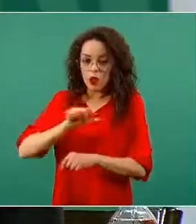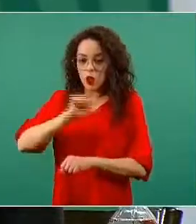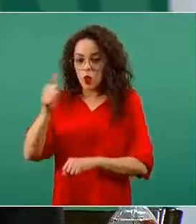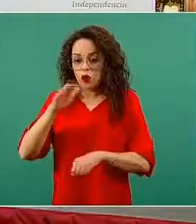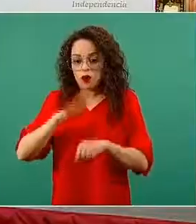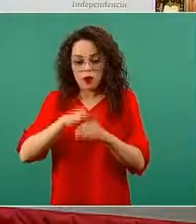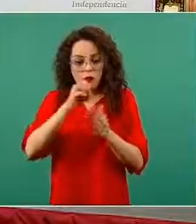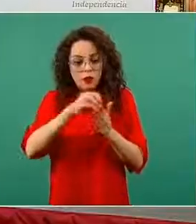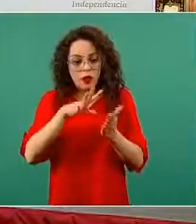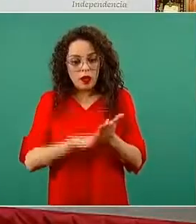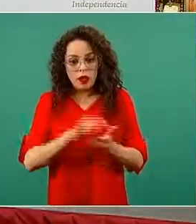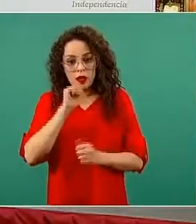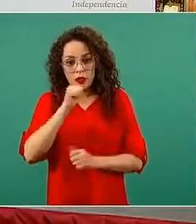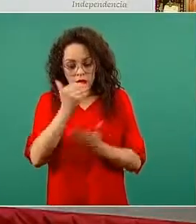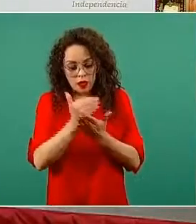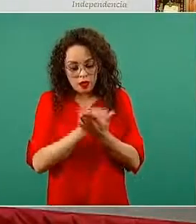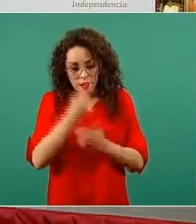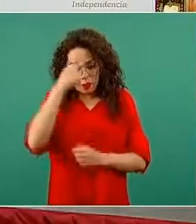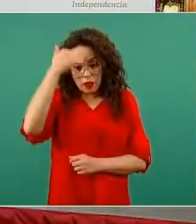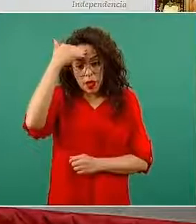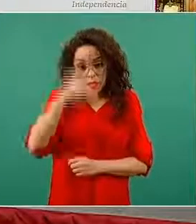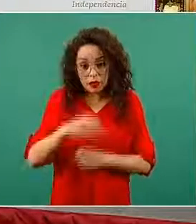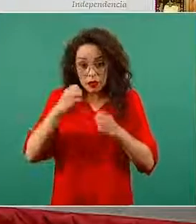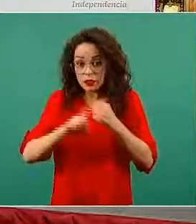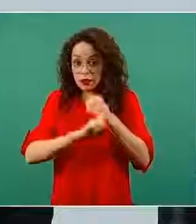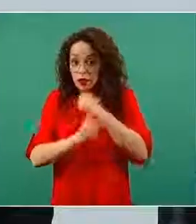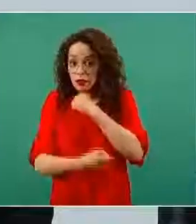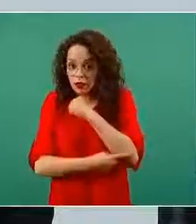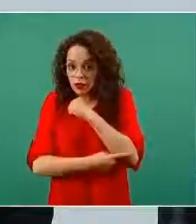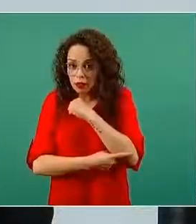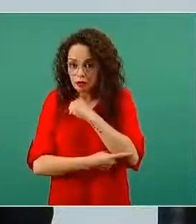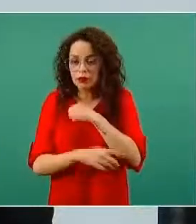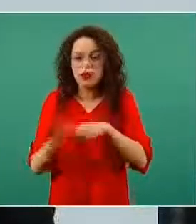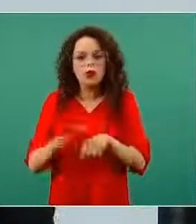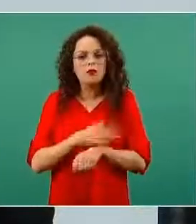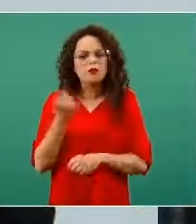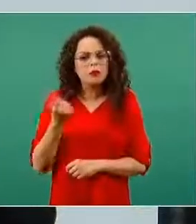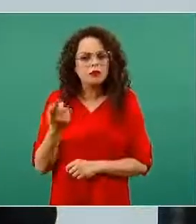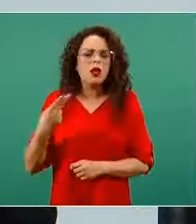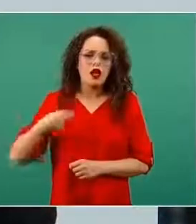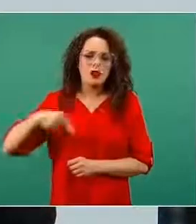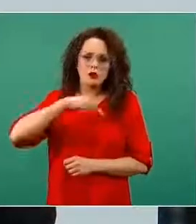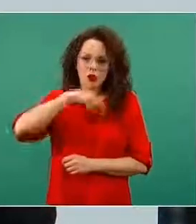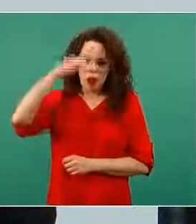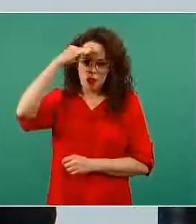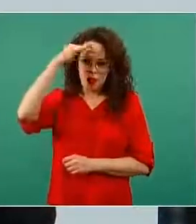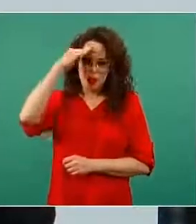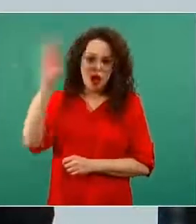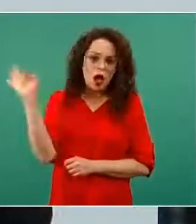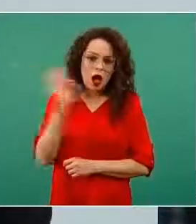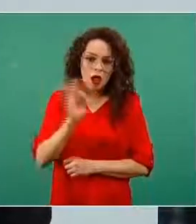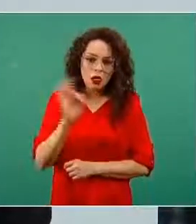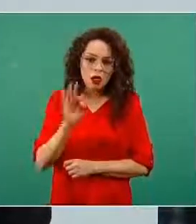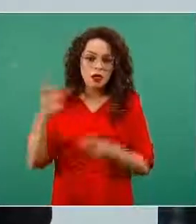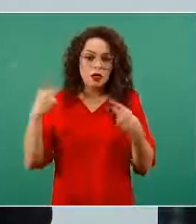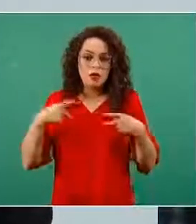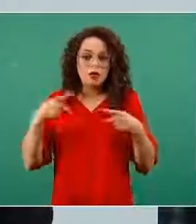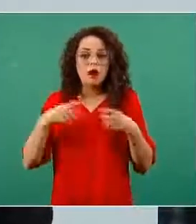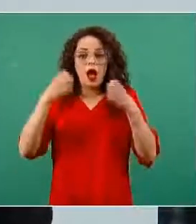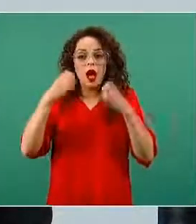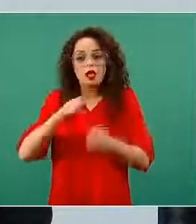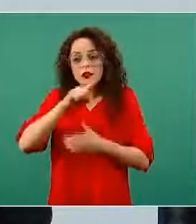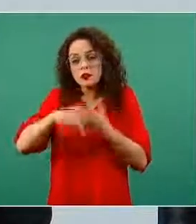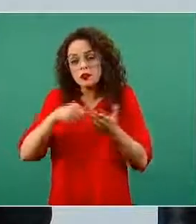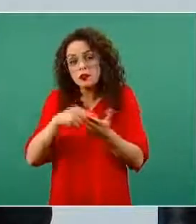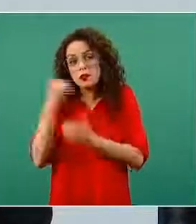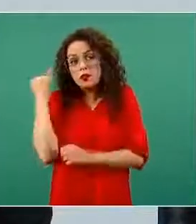para comprobar que están embarazadas, porque quizá estamos pensando en las personas en una ubicación rural que no tendrán